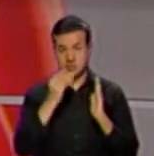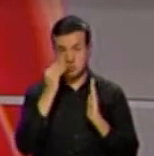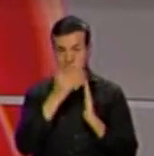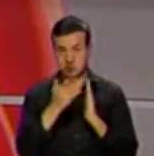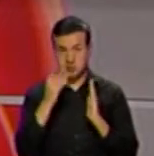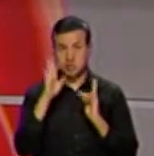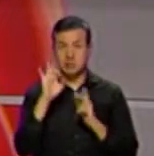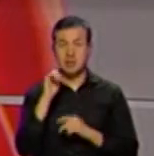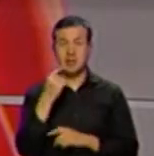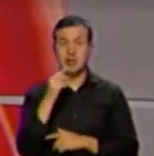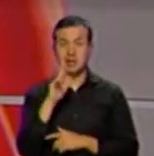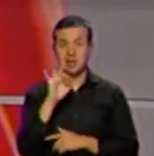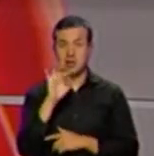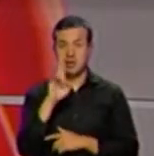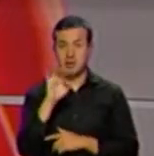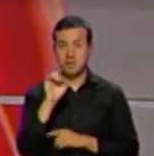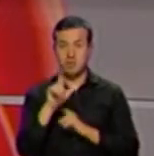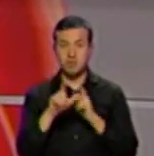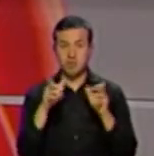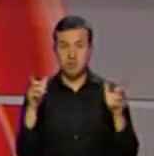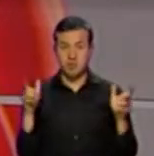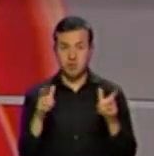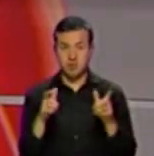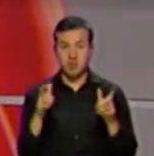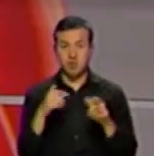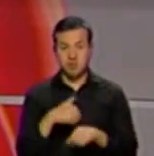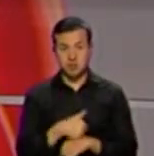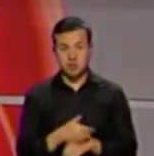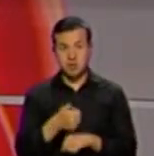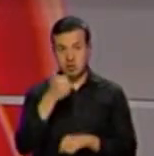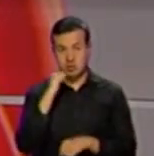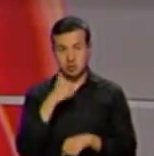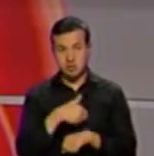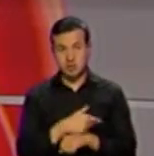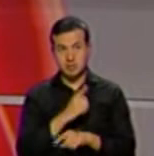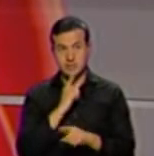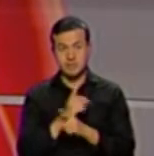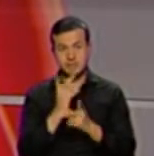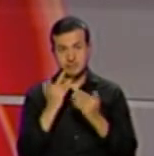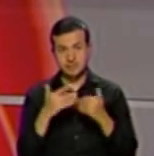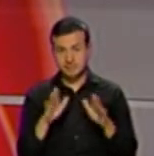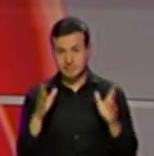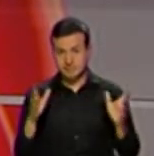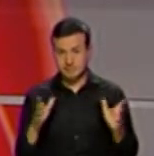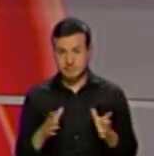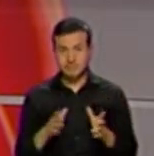propósito del diario El Telégrafo, a muy poco en la jornada de ayer,